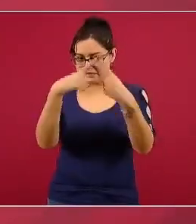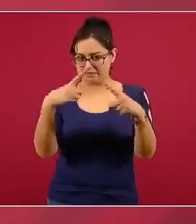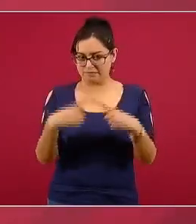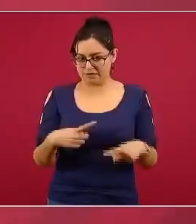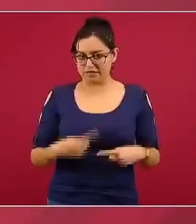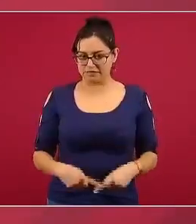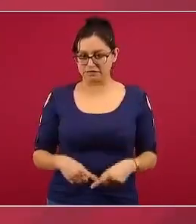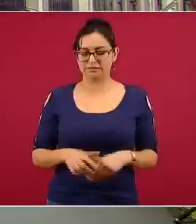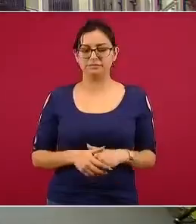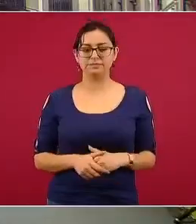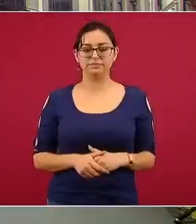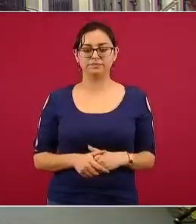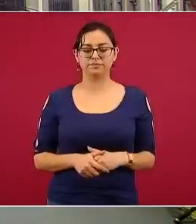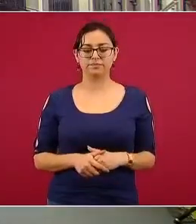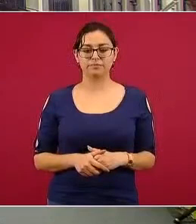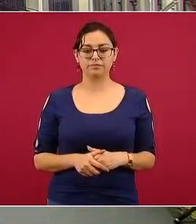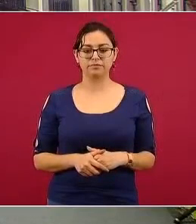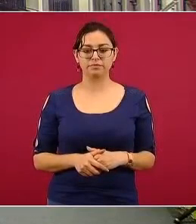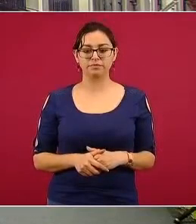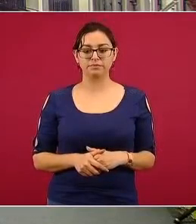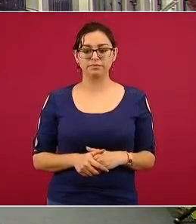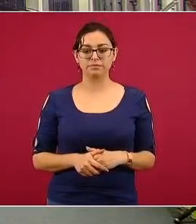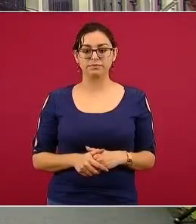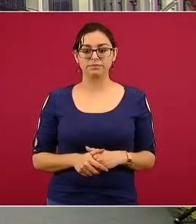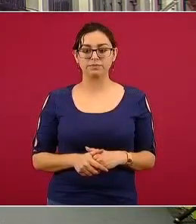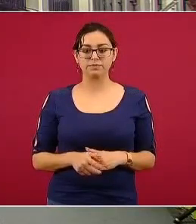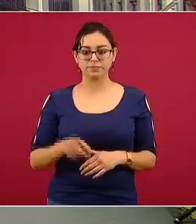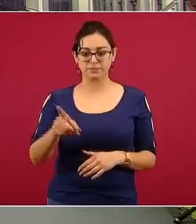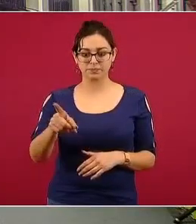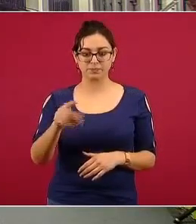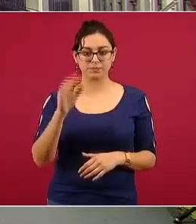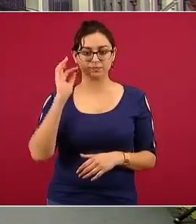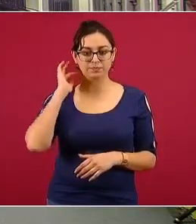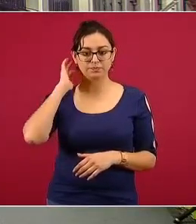control epidemiológico. A ver, habíamos quedado contigo.